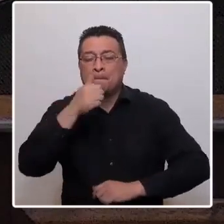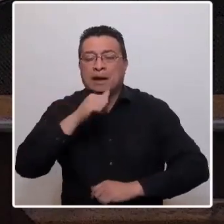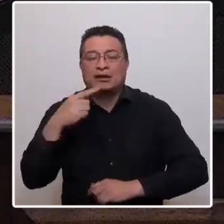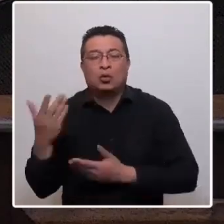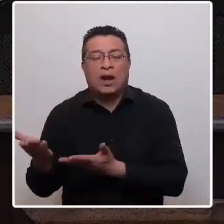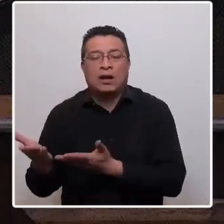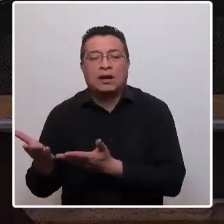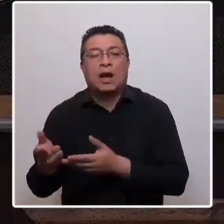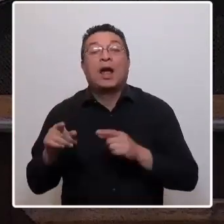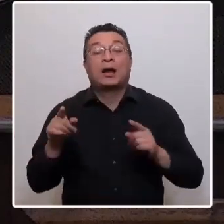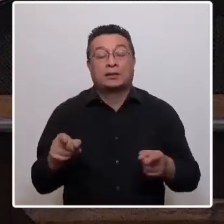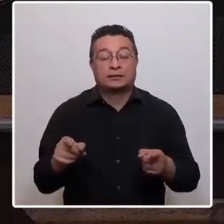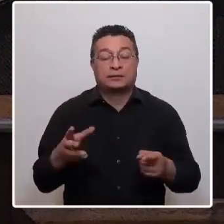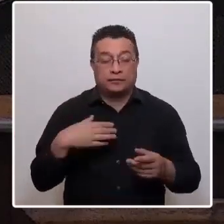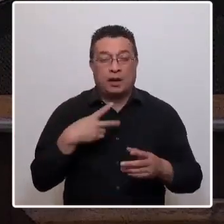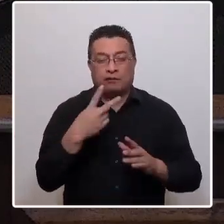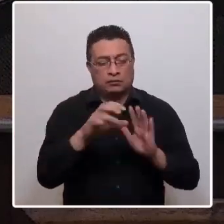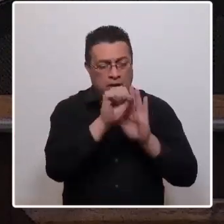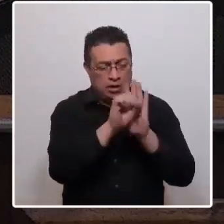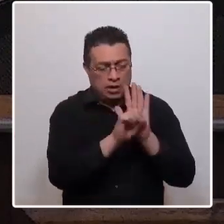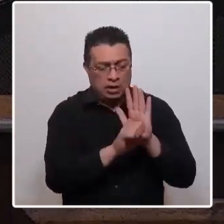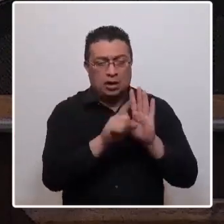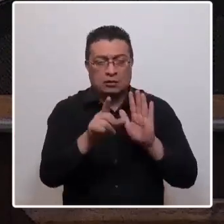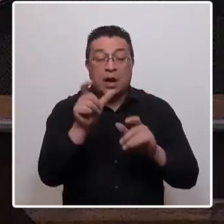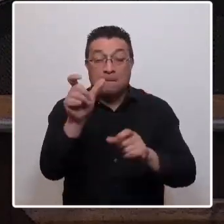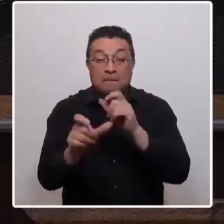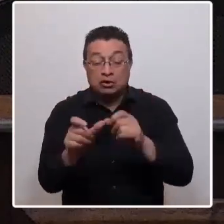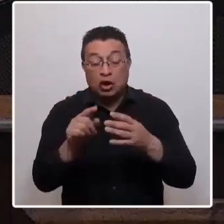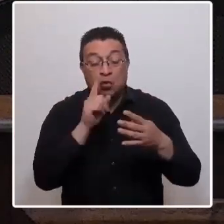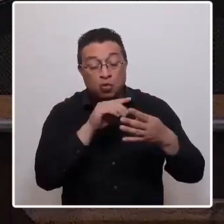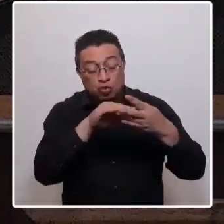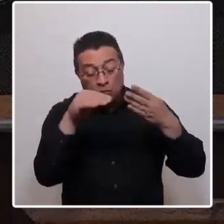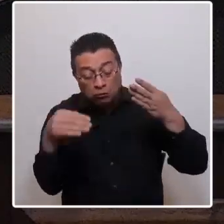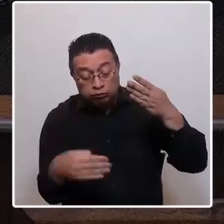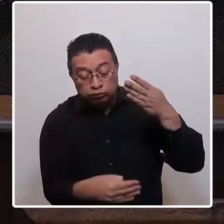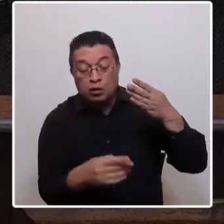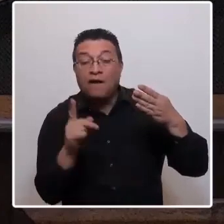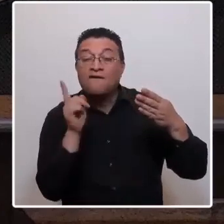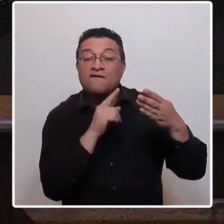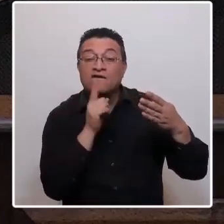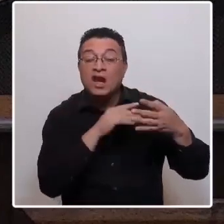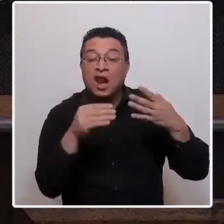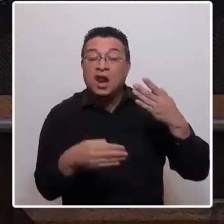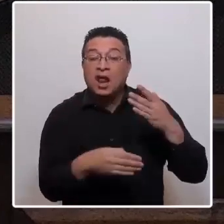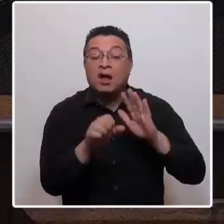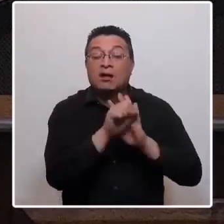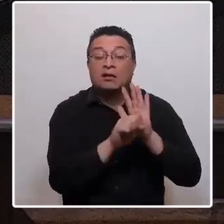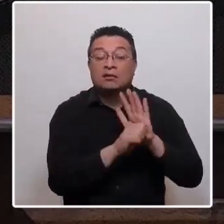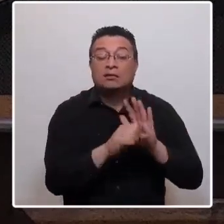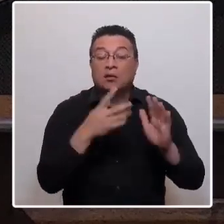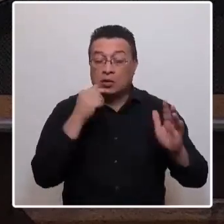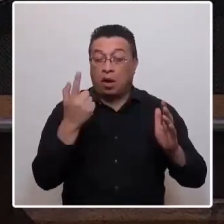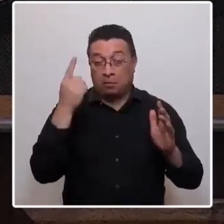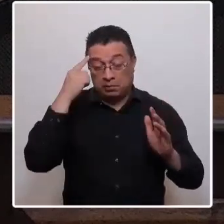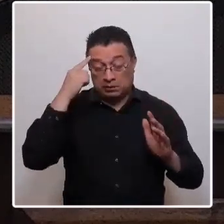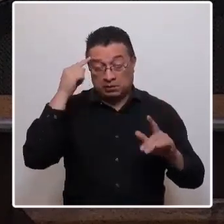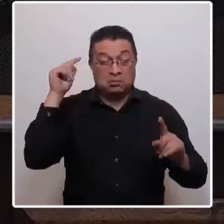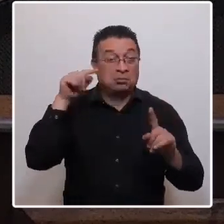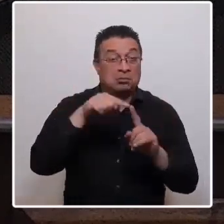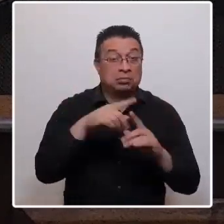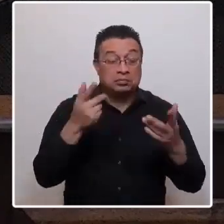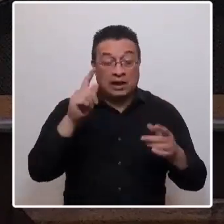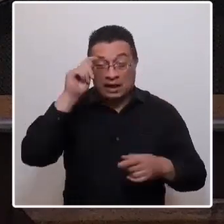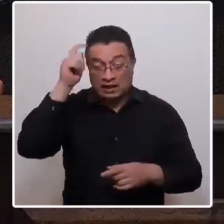Uno sigue leyendo los artículos y las personas recién aparecen en los artículos finales. ¿Y en qué línea? Uno pensará en la línea de la